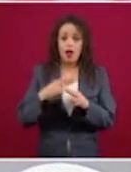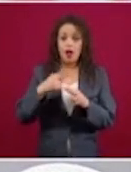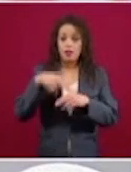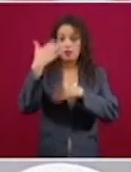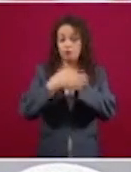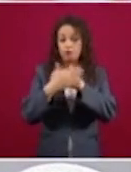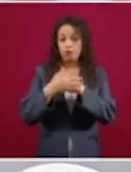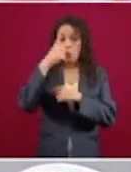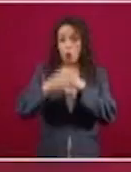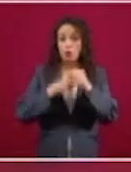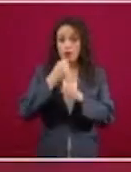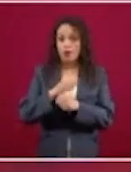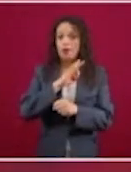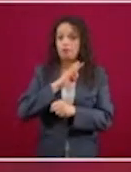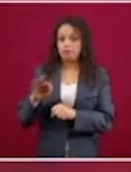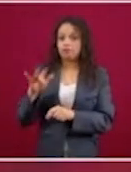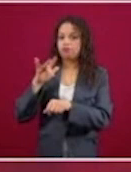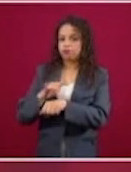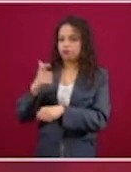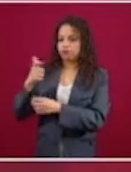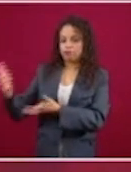del año próximo.